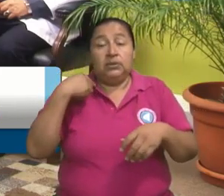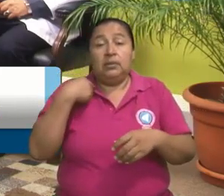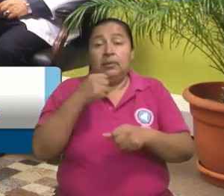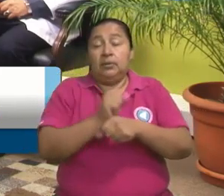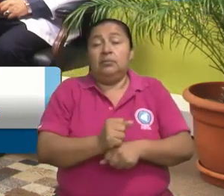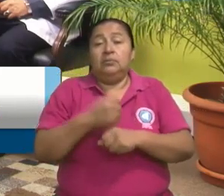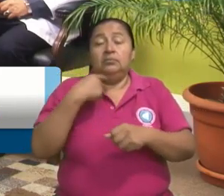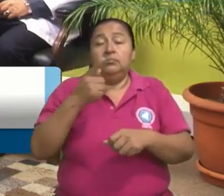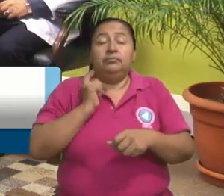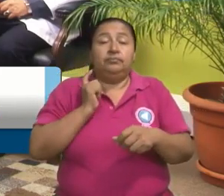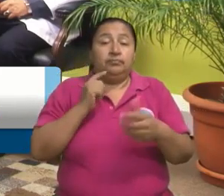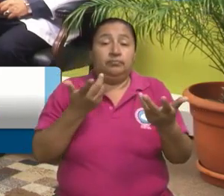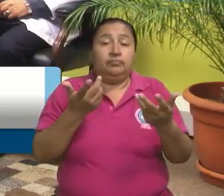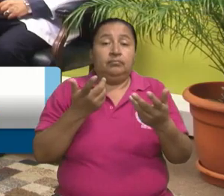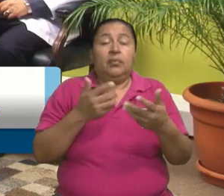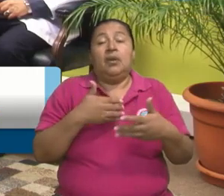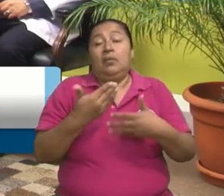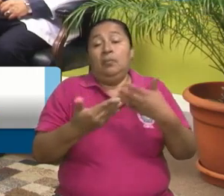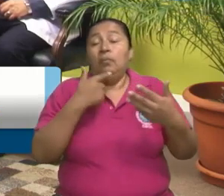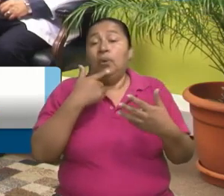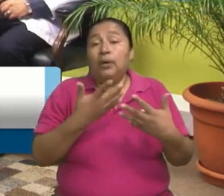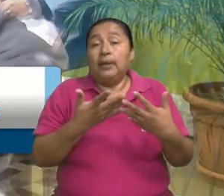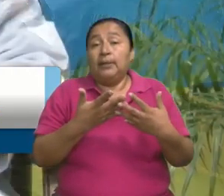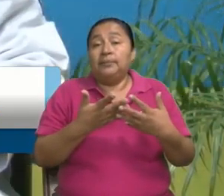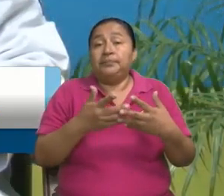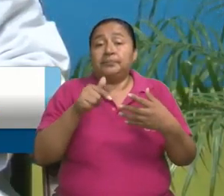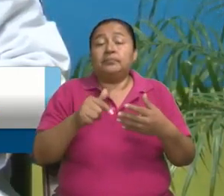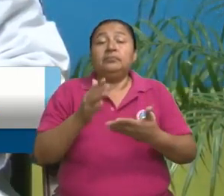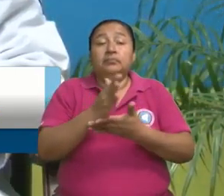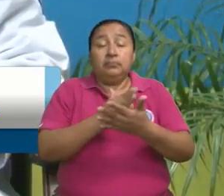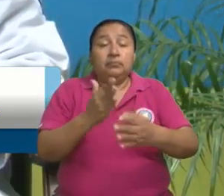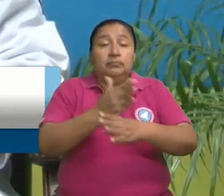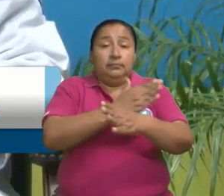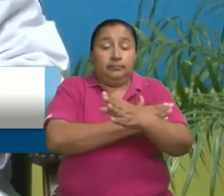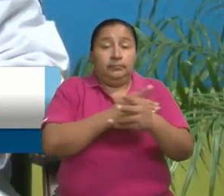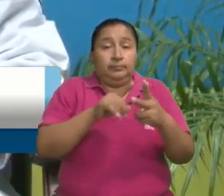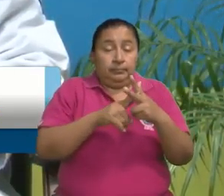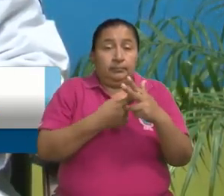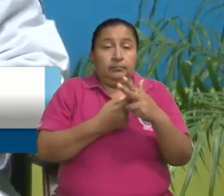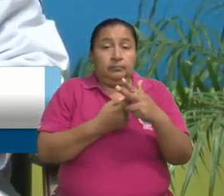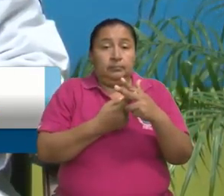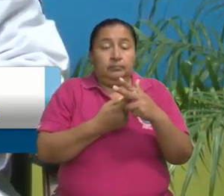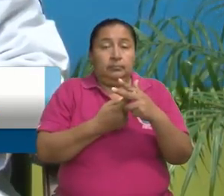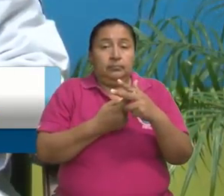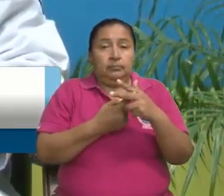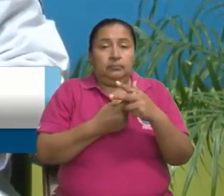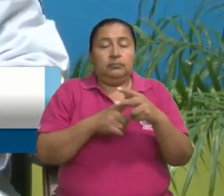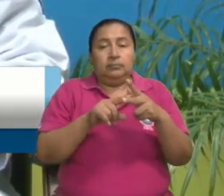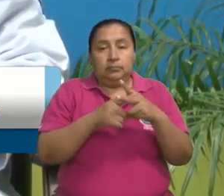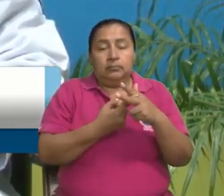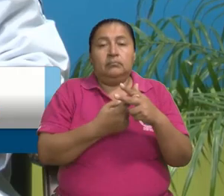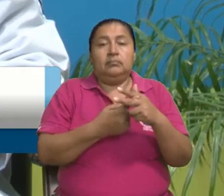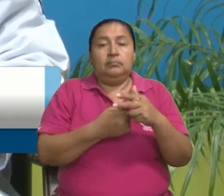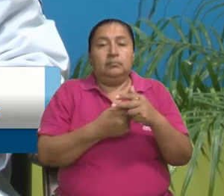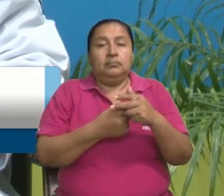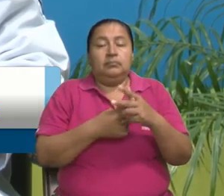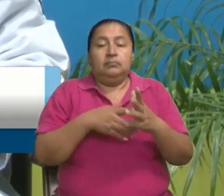manipulan el oído este porque en inicio éste comienzan con